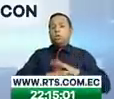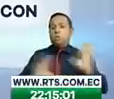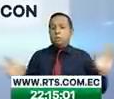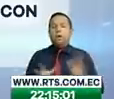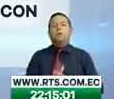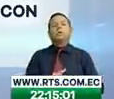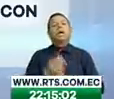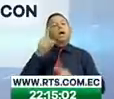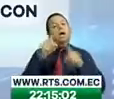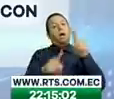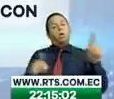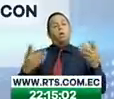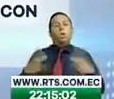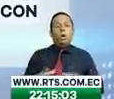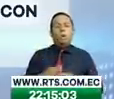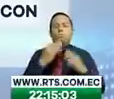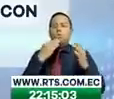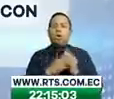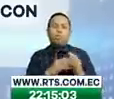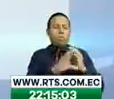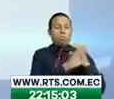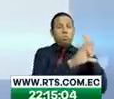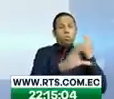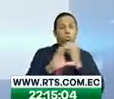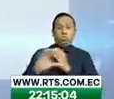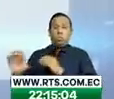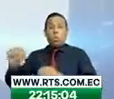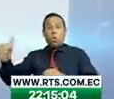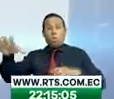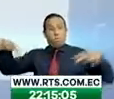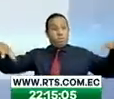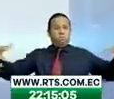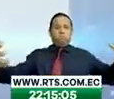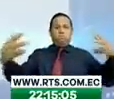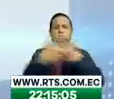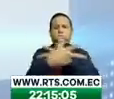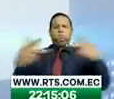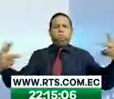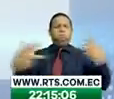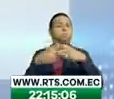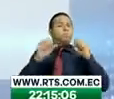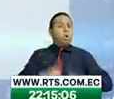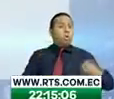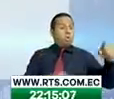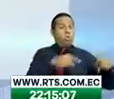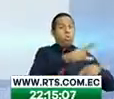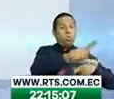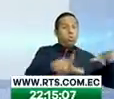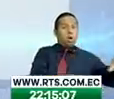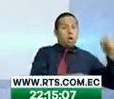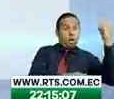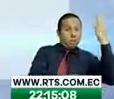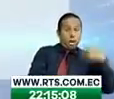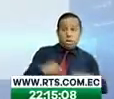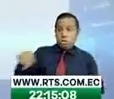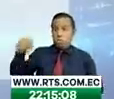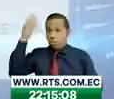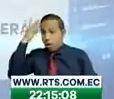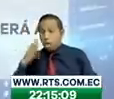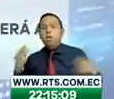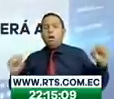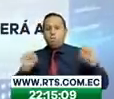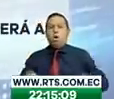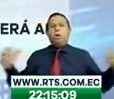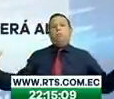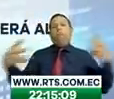con el 50% del aforo entre cantones con el mismo color. Transporte interprovincial con el 50% del aforo únicamente entre cantones de provincia con el mismo